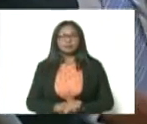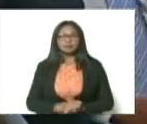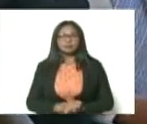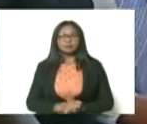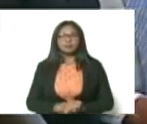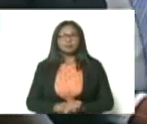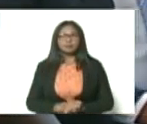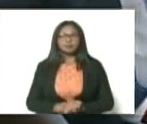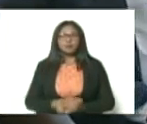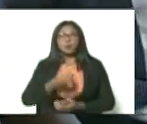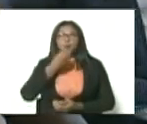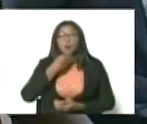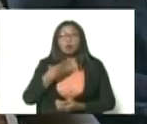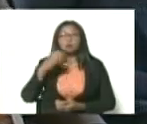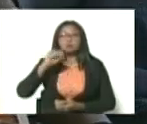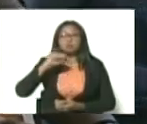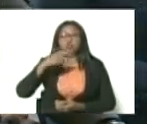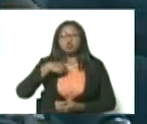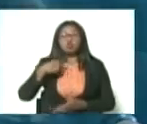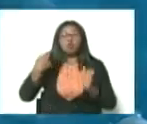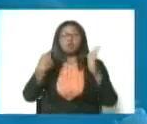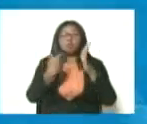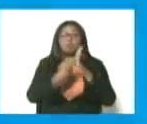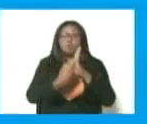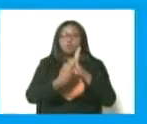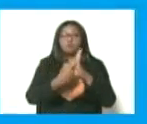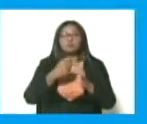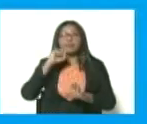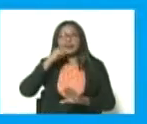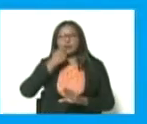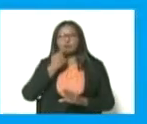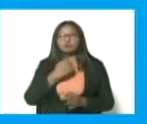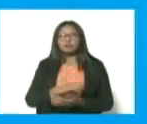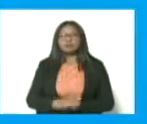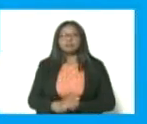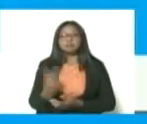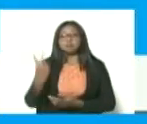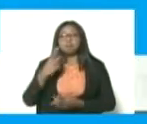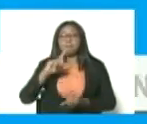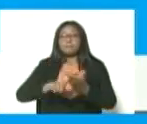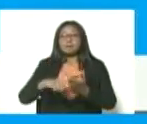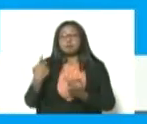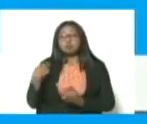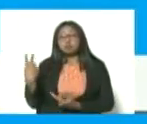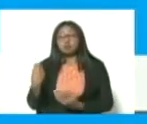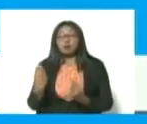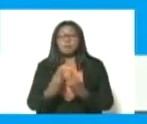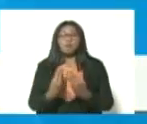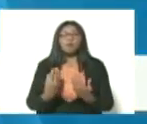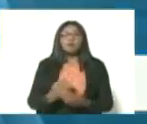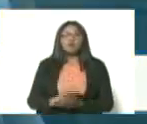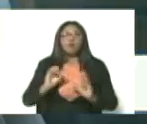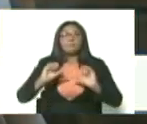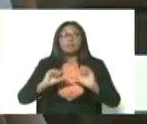Bueno, sí me voy a vacunar con la vacuna Sputnik V, sí leyó. Bueno,